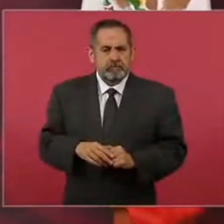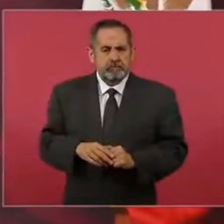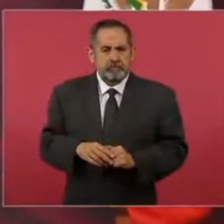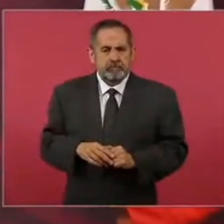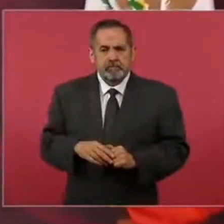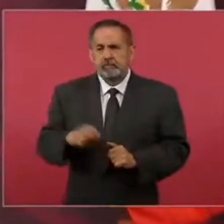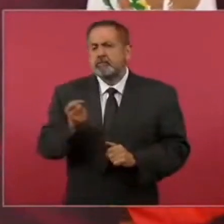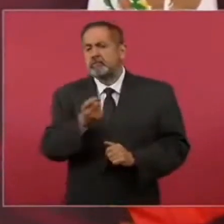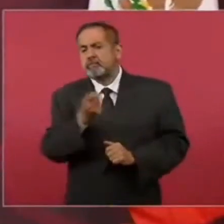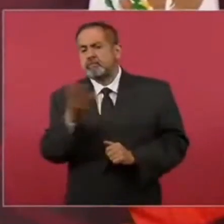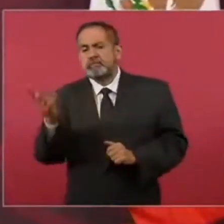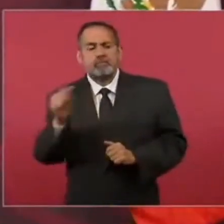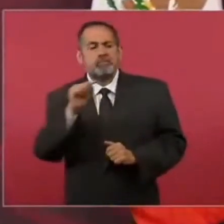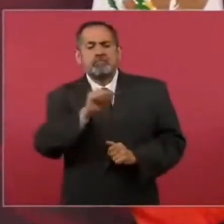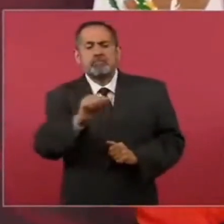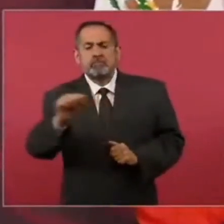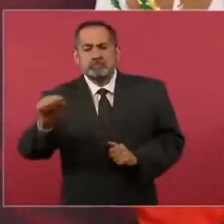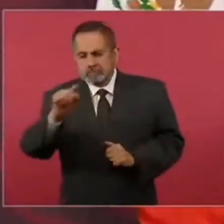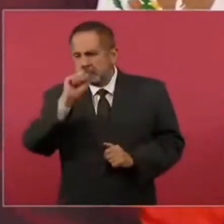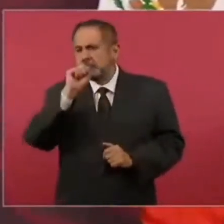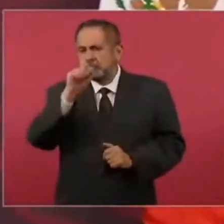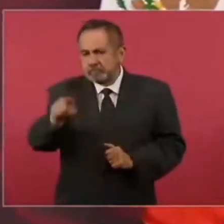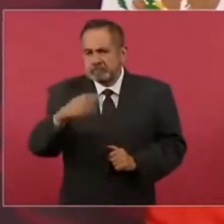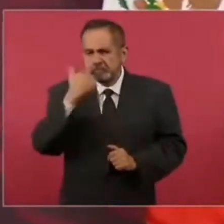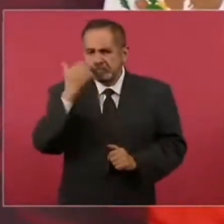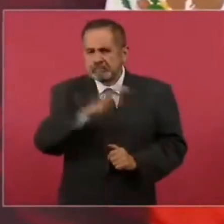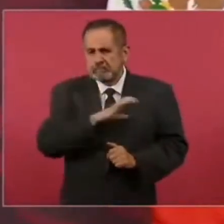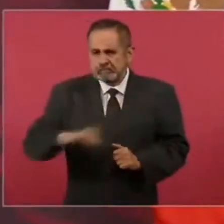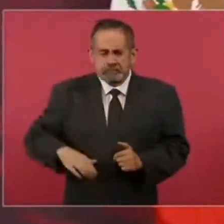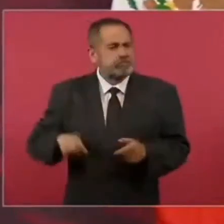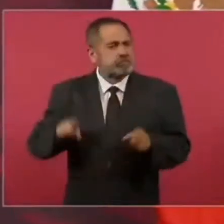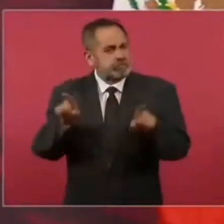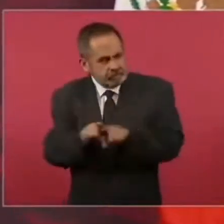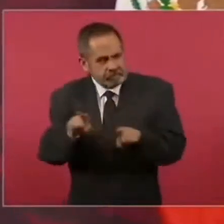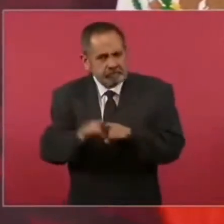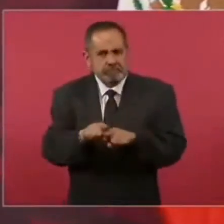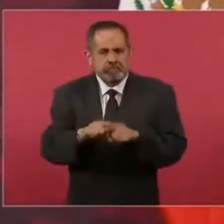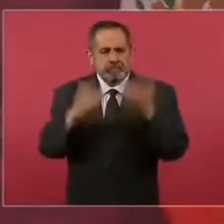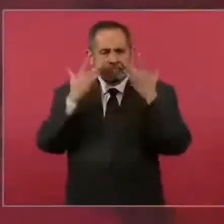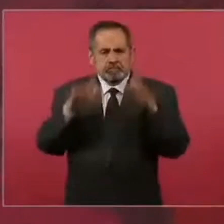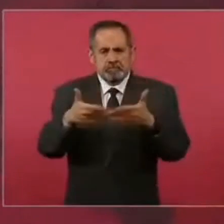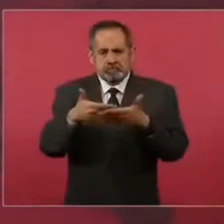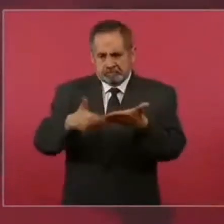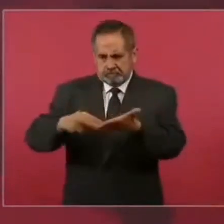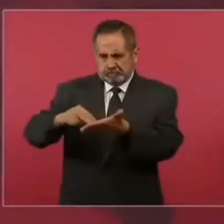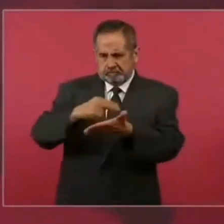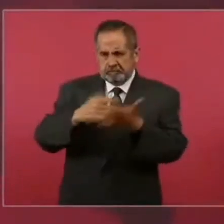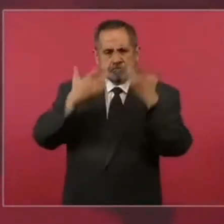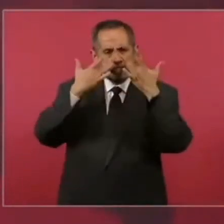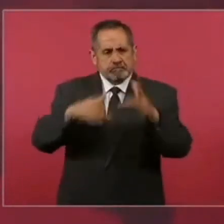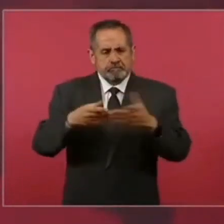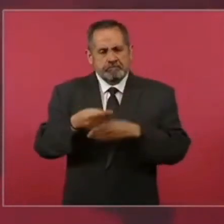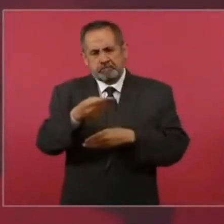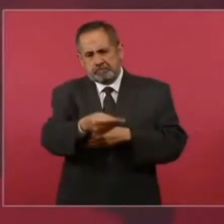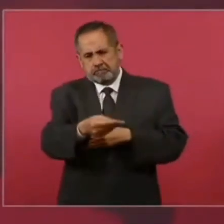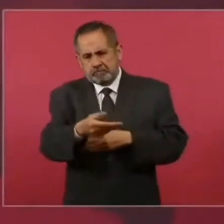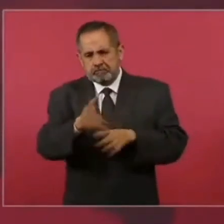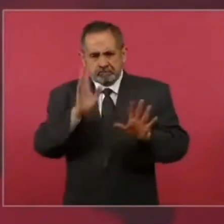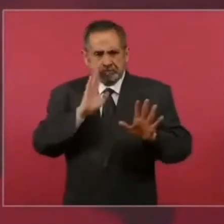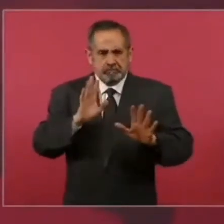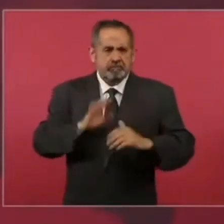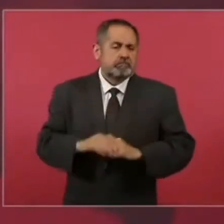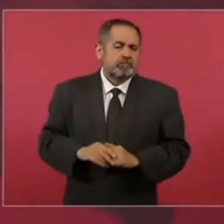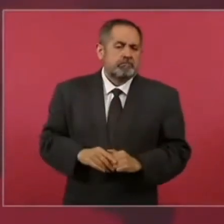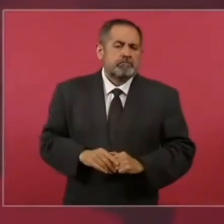los que aspiren, pues también presenten sus renuncias. Señor presidente,